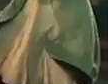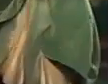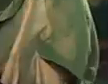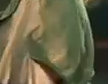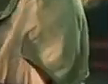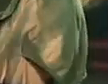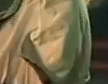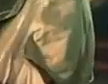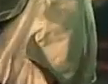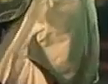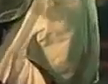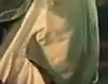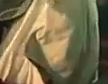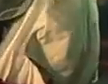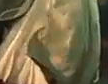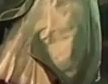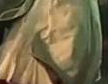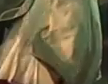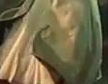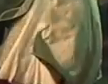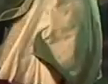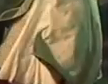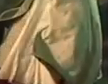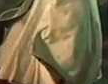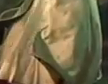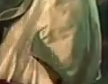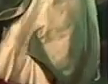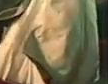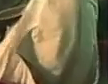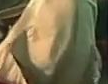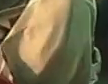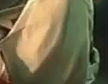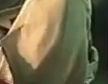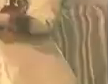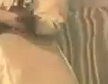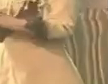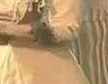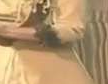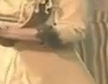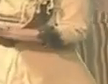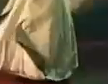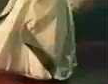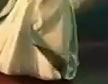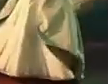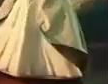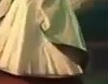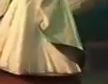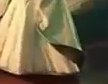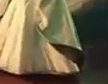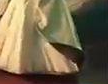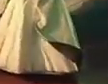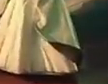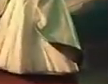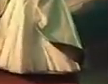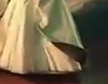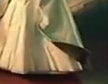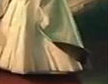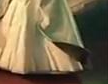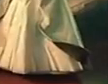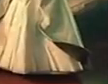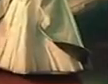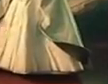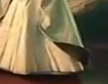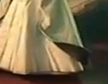No son mis zapatos, así de fácil. ¿Dónde está? Ongodongo, escúchame. Si esa bota no es